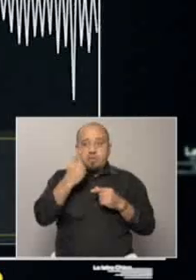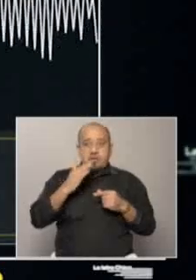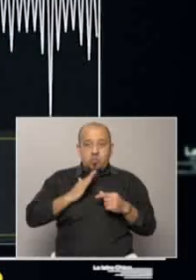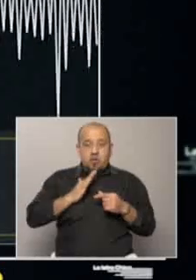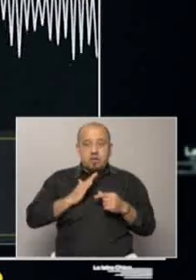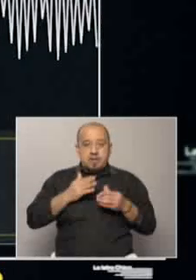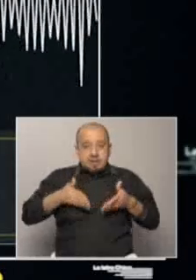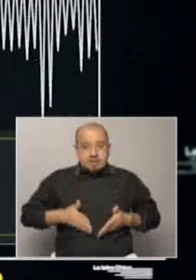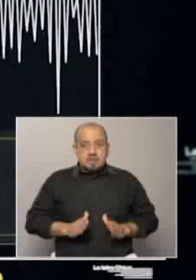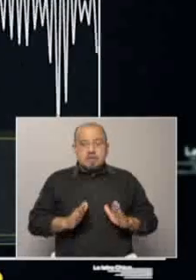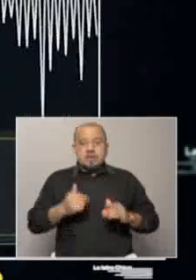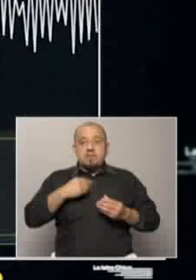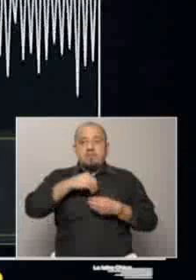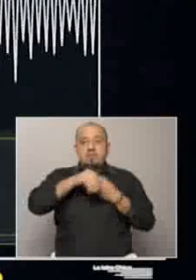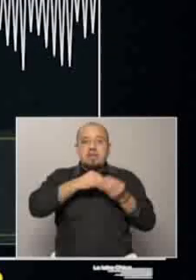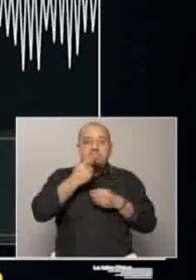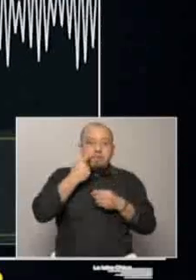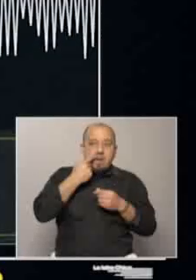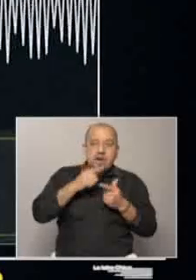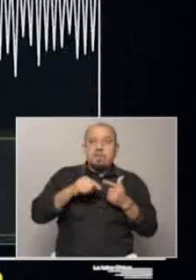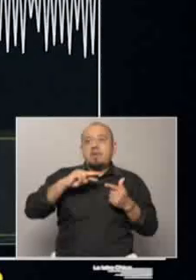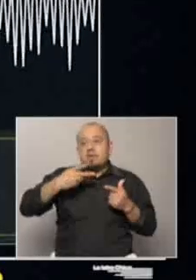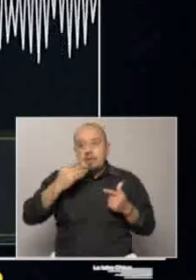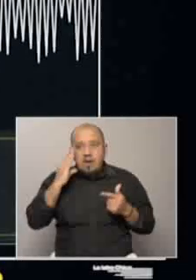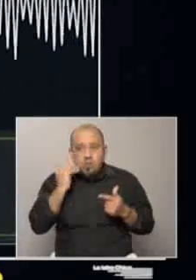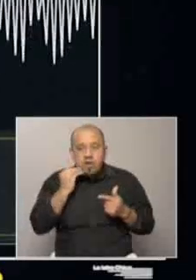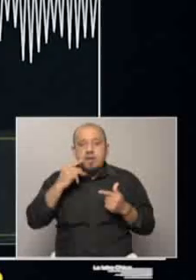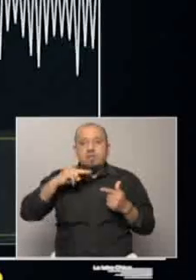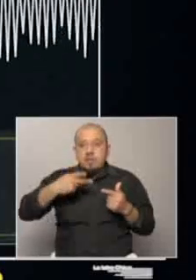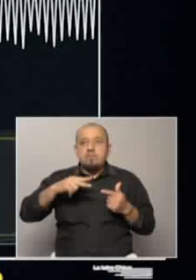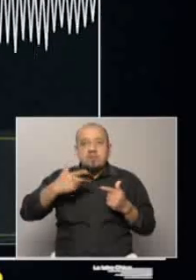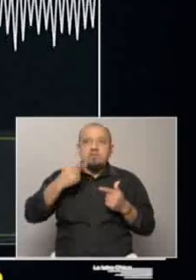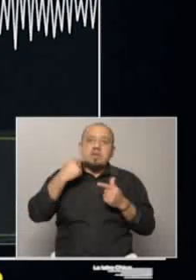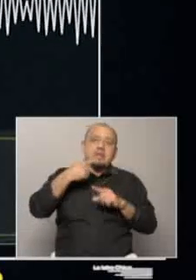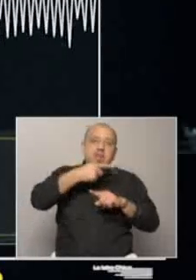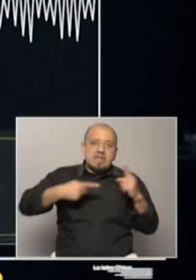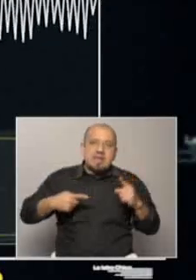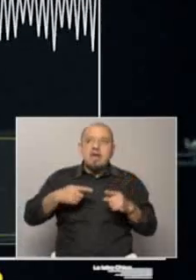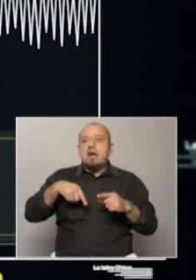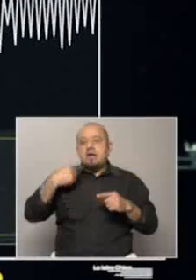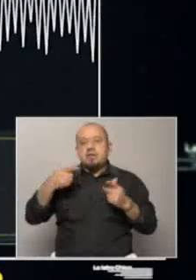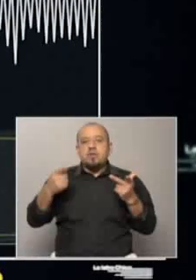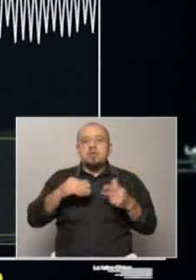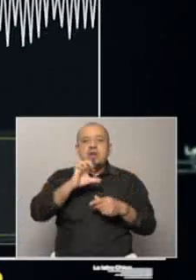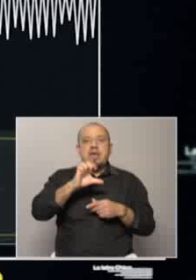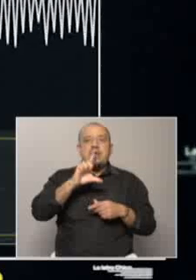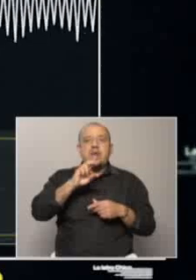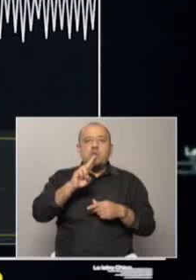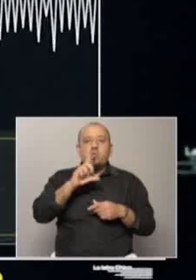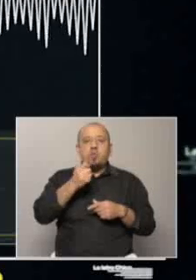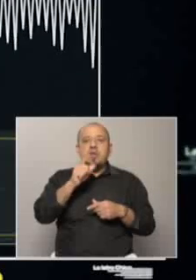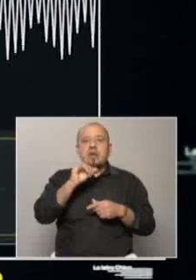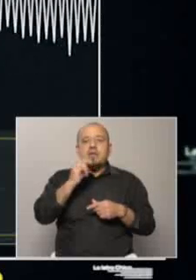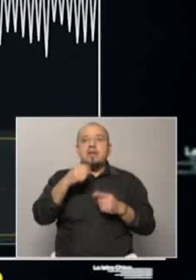nacían en la familia de mi padre, mi abuela, mi bisabuela, mi tatarabuela, mi tía mayor, todas Eulalia. Y me llamo